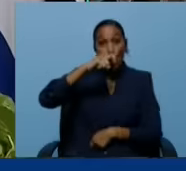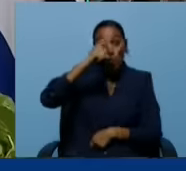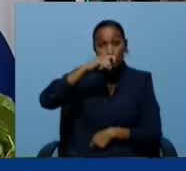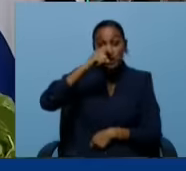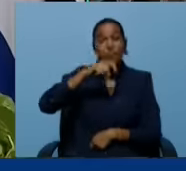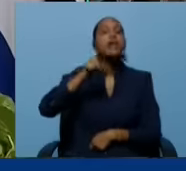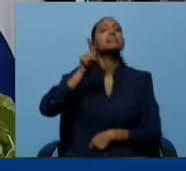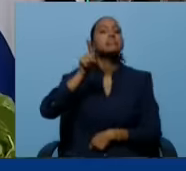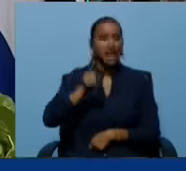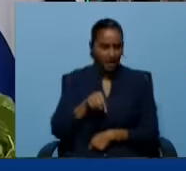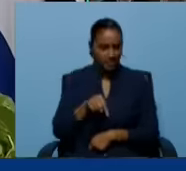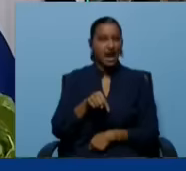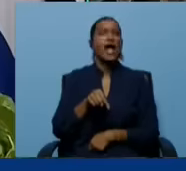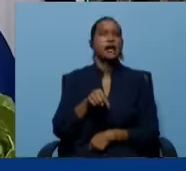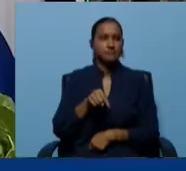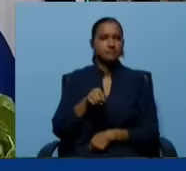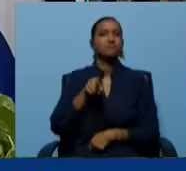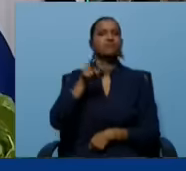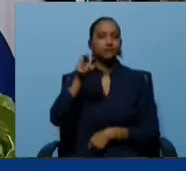nazismo y del fascismo.